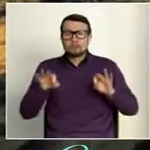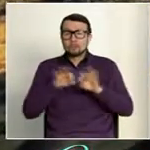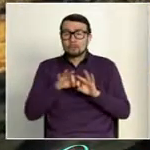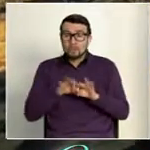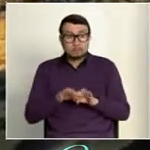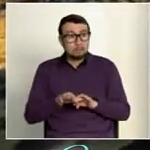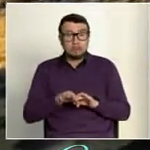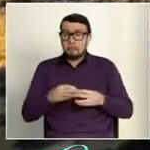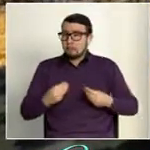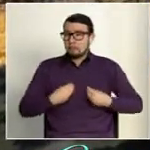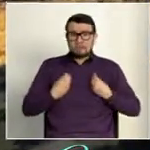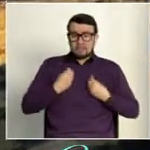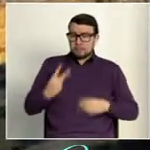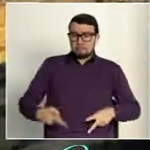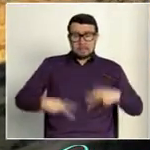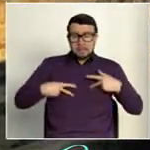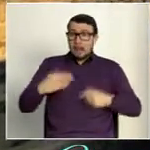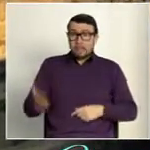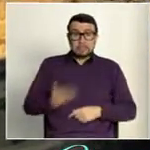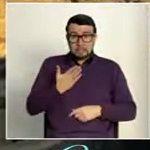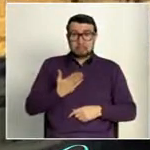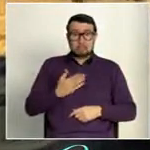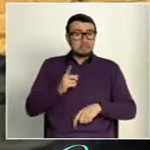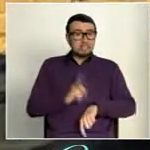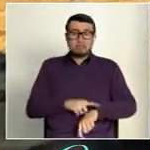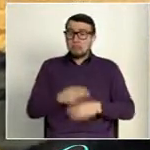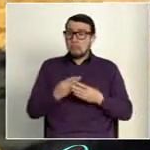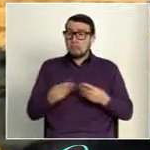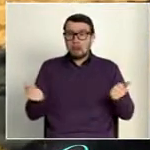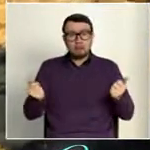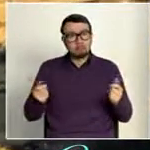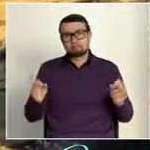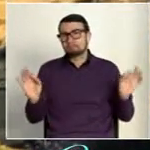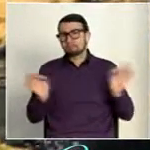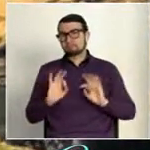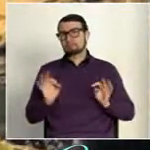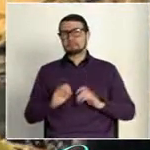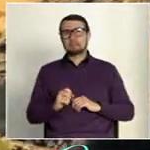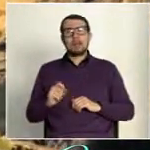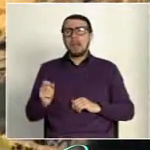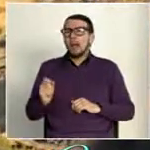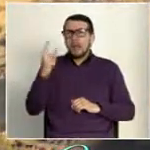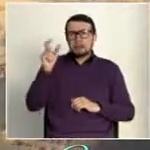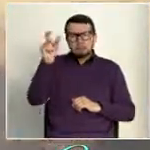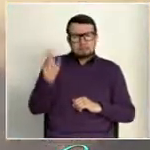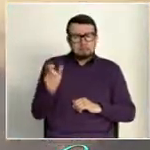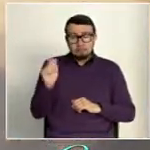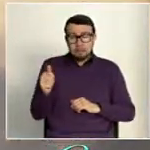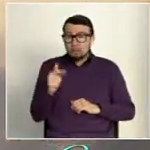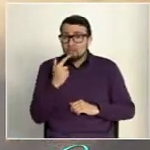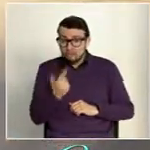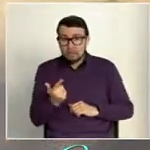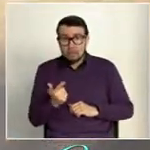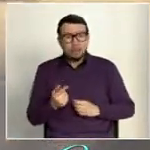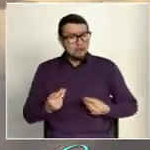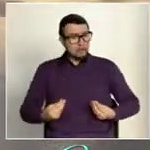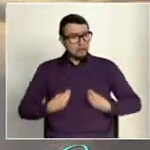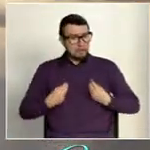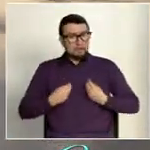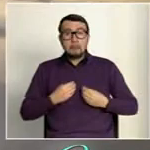vida porque sí, dejando pasar el tiempo. Alguien alguna vez dijo, vive cada minuto como si fuera el